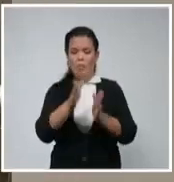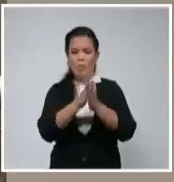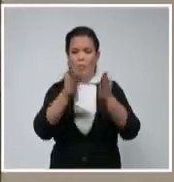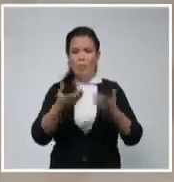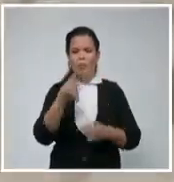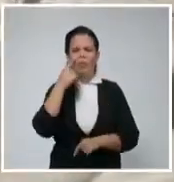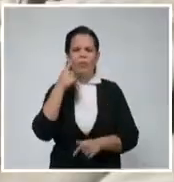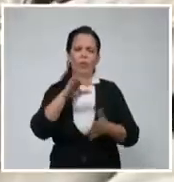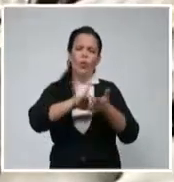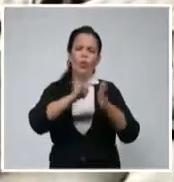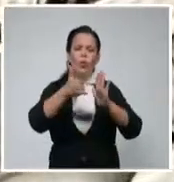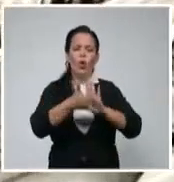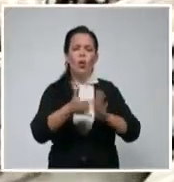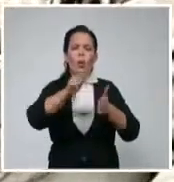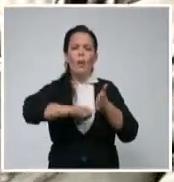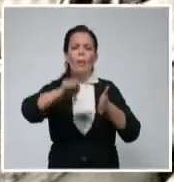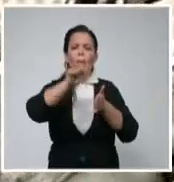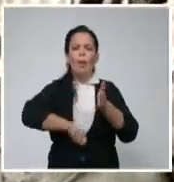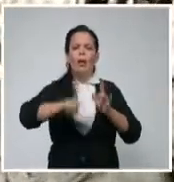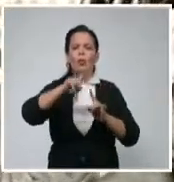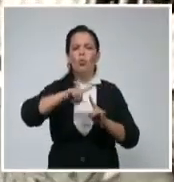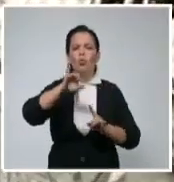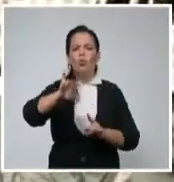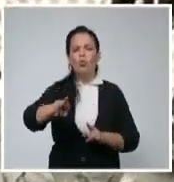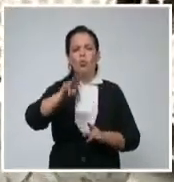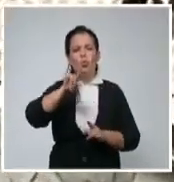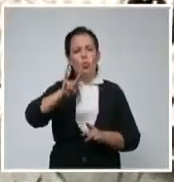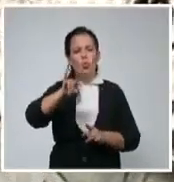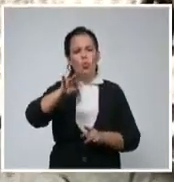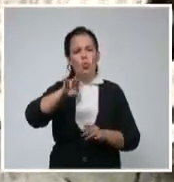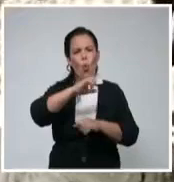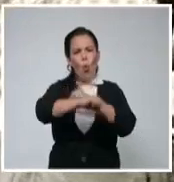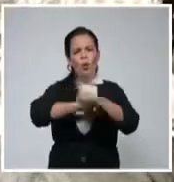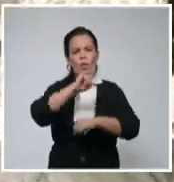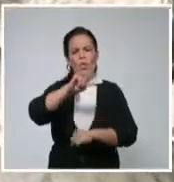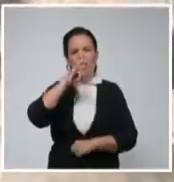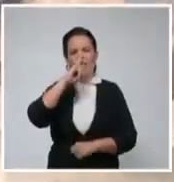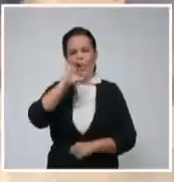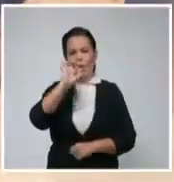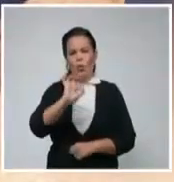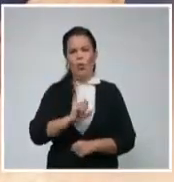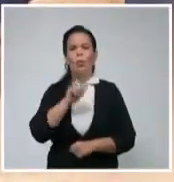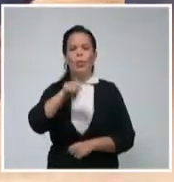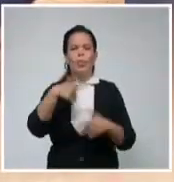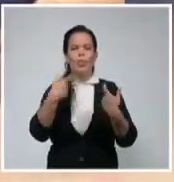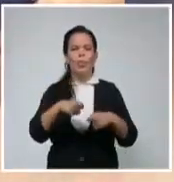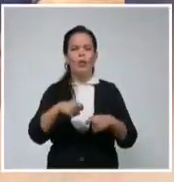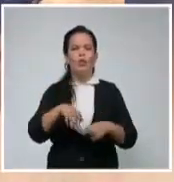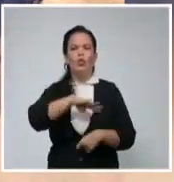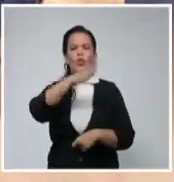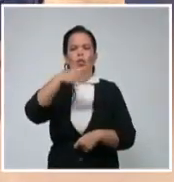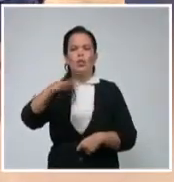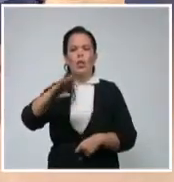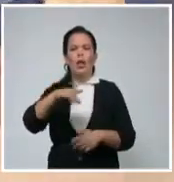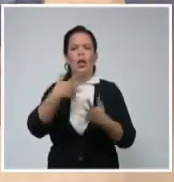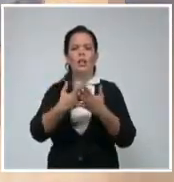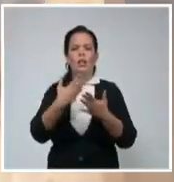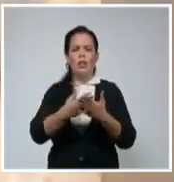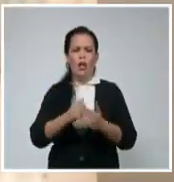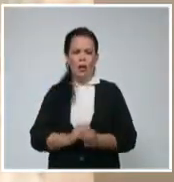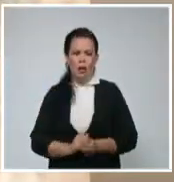periodistas en el Plan Turquino. A ella le tocó ser corresponsal en Sierra Cristal, específicamente vivió en Sagua de